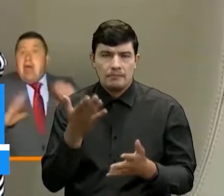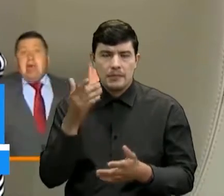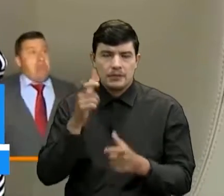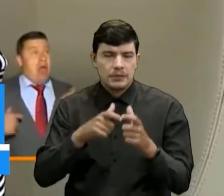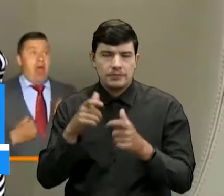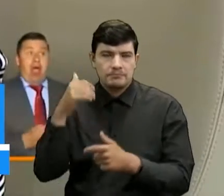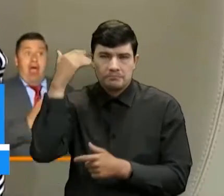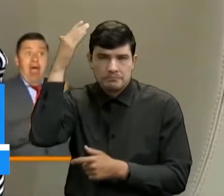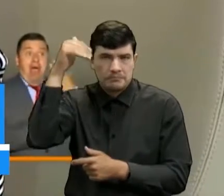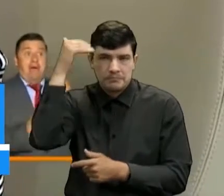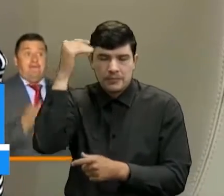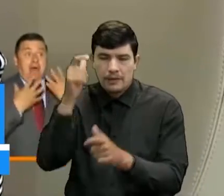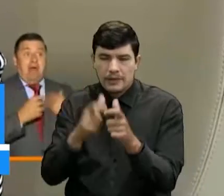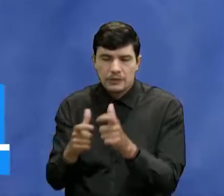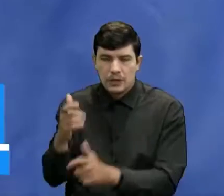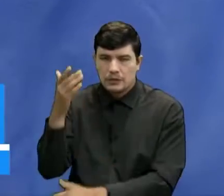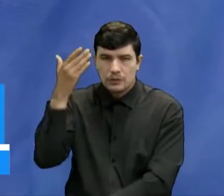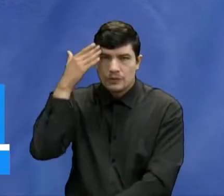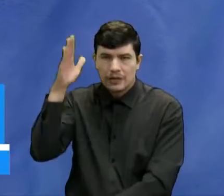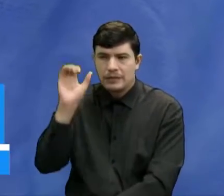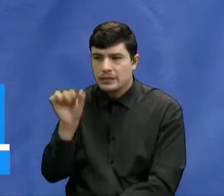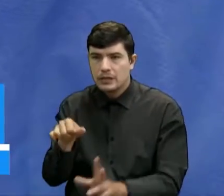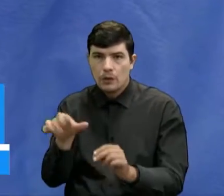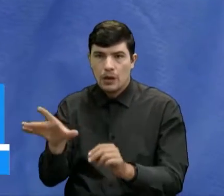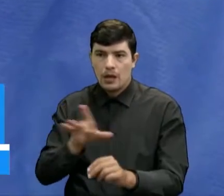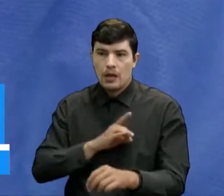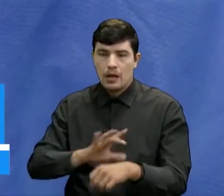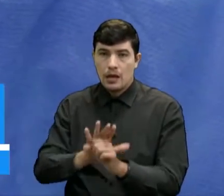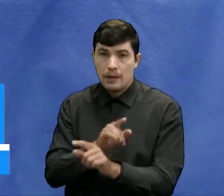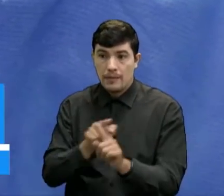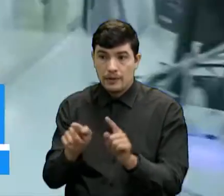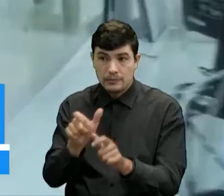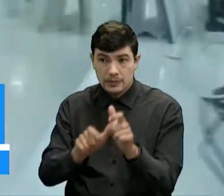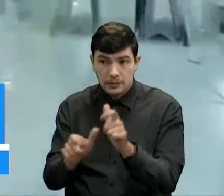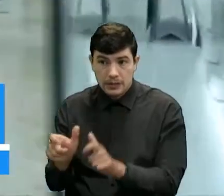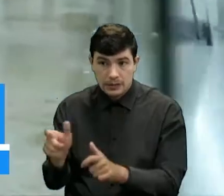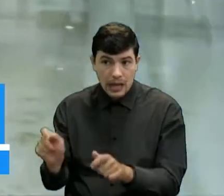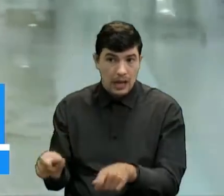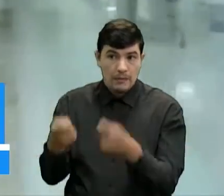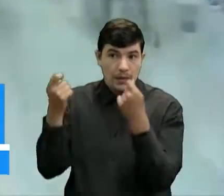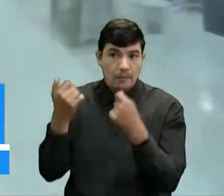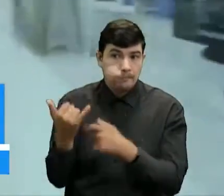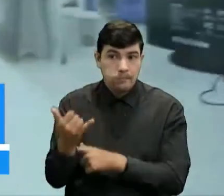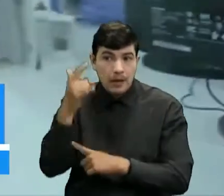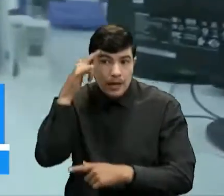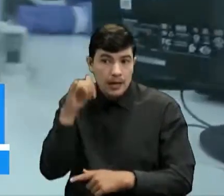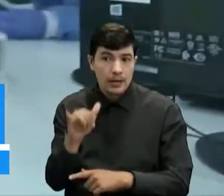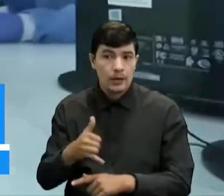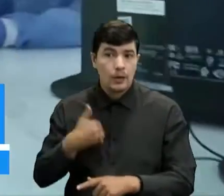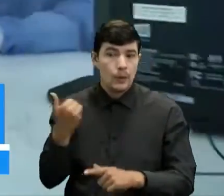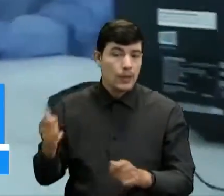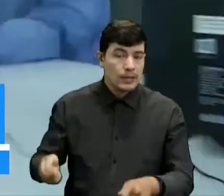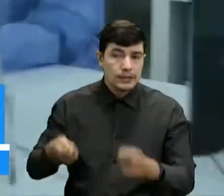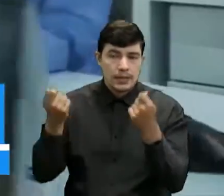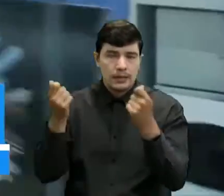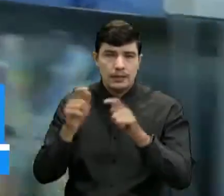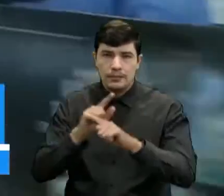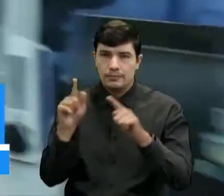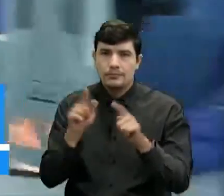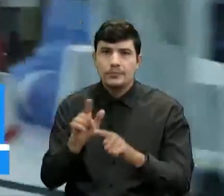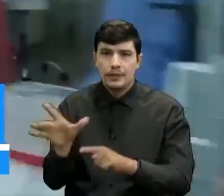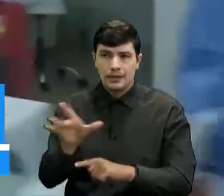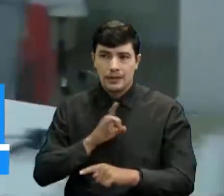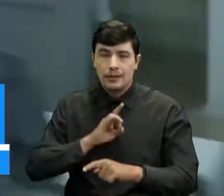están infectados, pero estos jóvenes no son inmunes. Según la OMS, son preocupantes los casos de rebrote